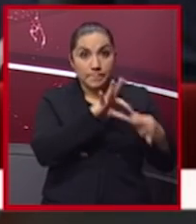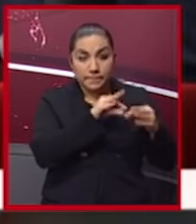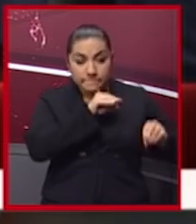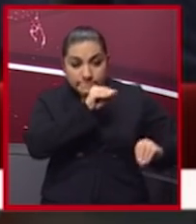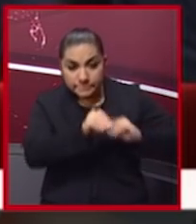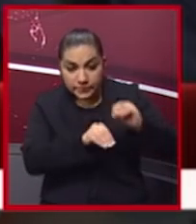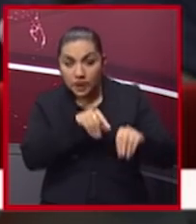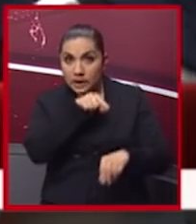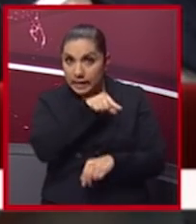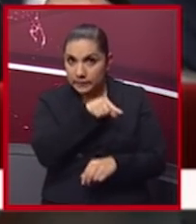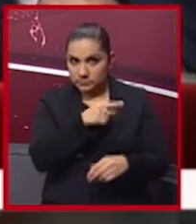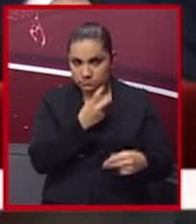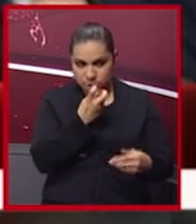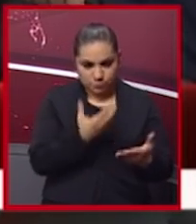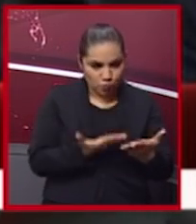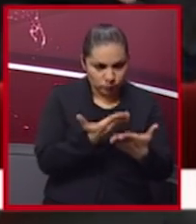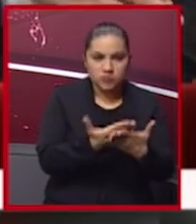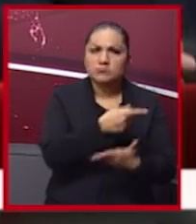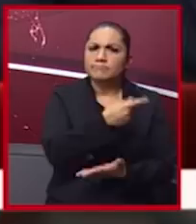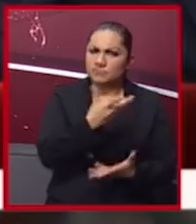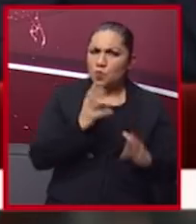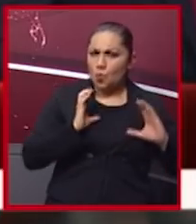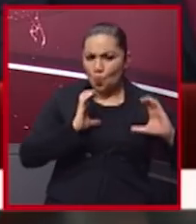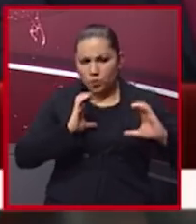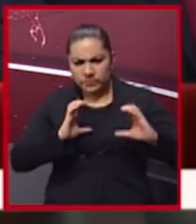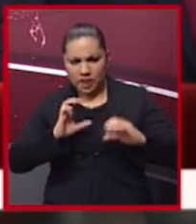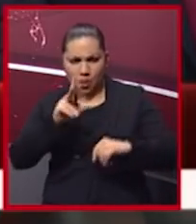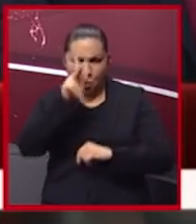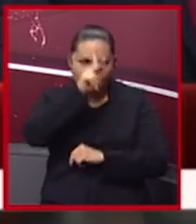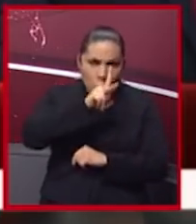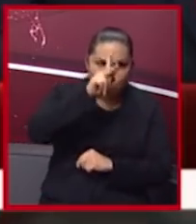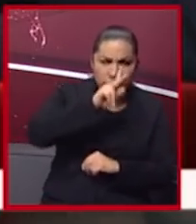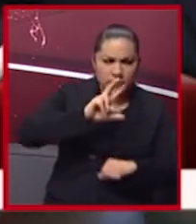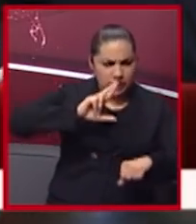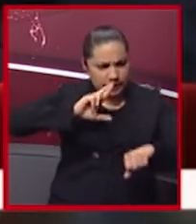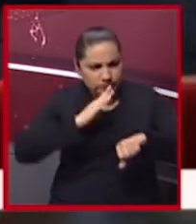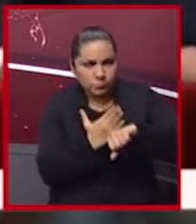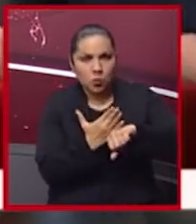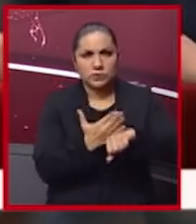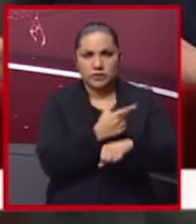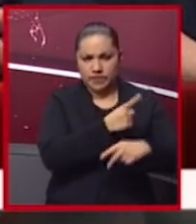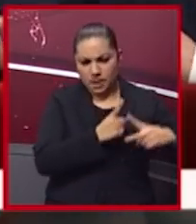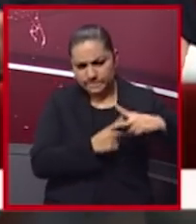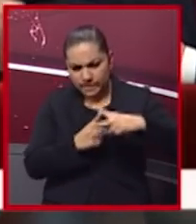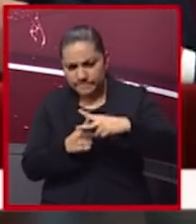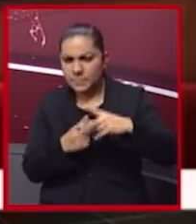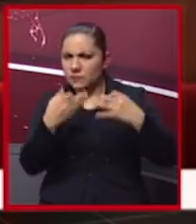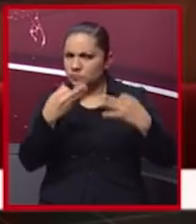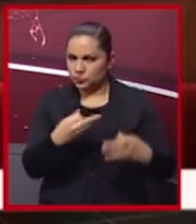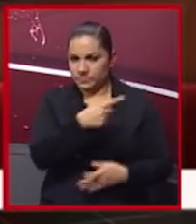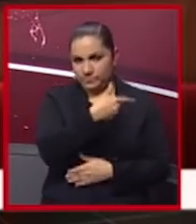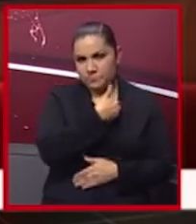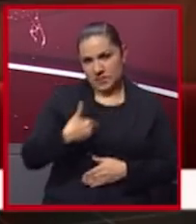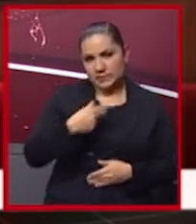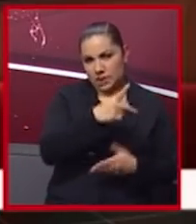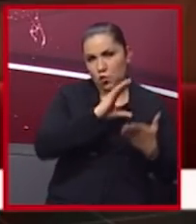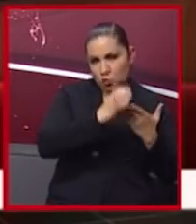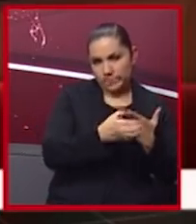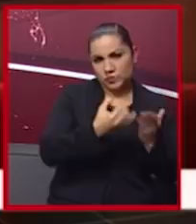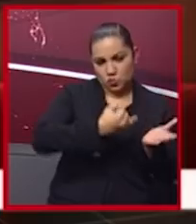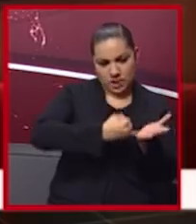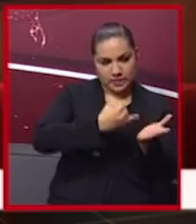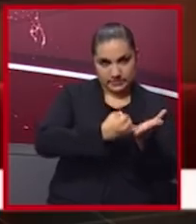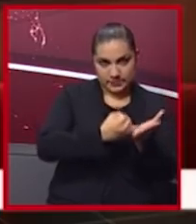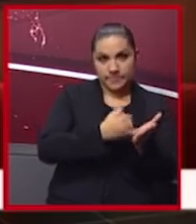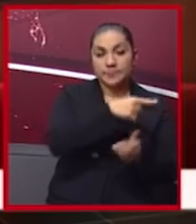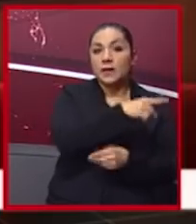y de responsabilidad. Luego de la entrega del paquete, el presidente de la Comisión de Hacienda, el senador Alejandro Armenta Mier, destacó que la cuarta